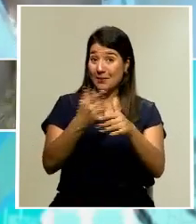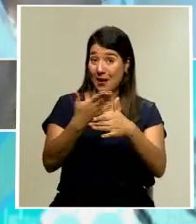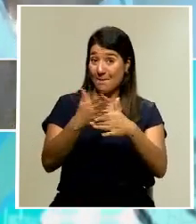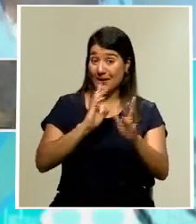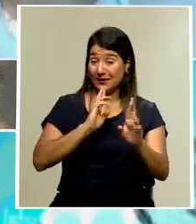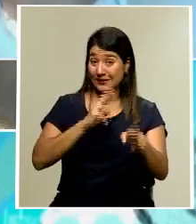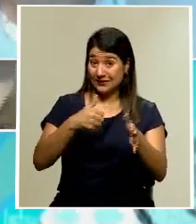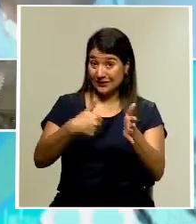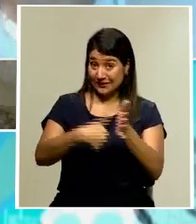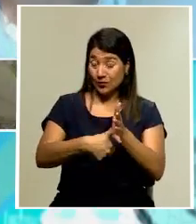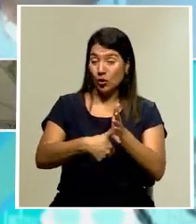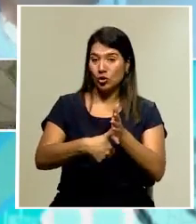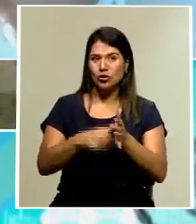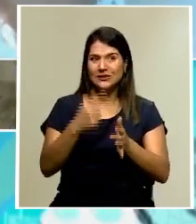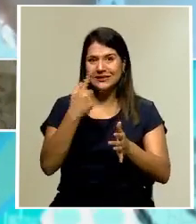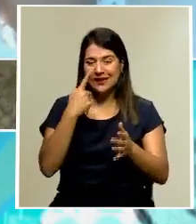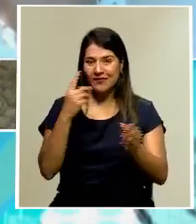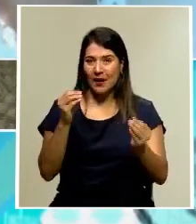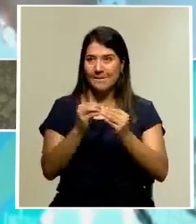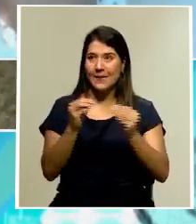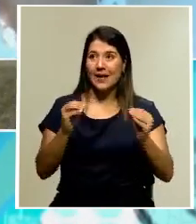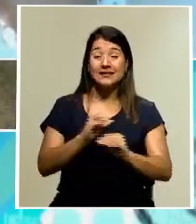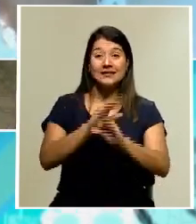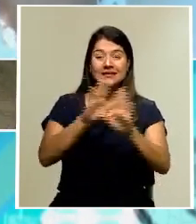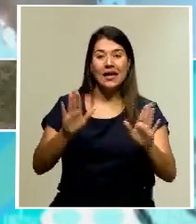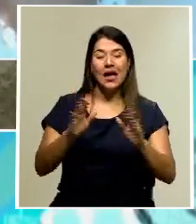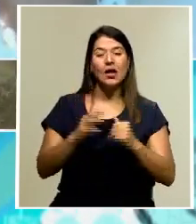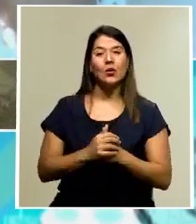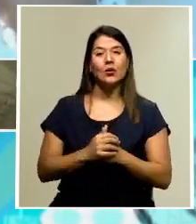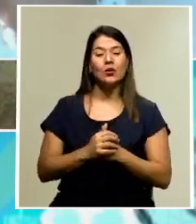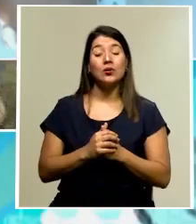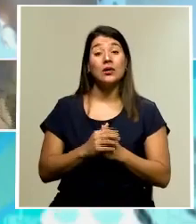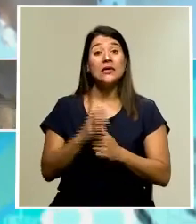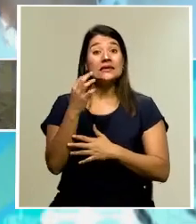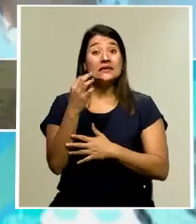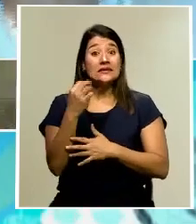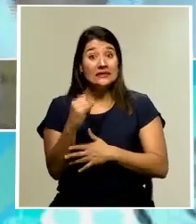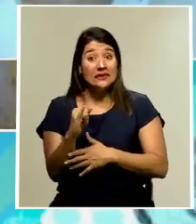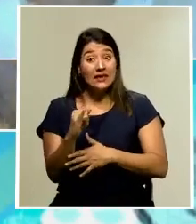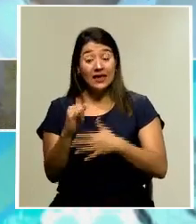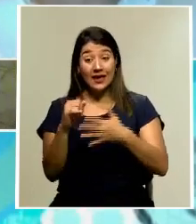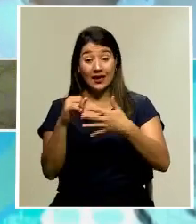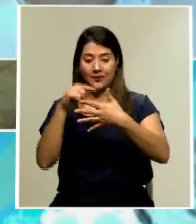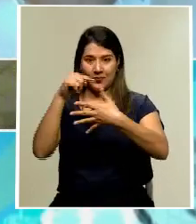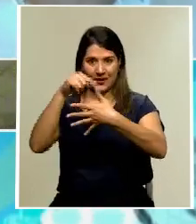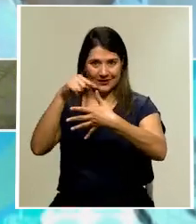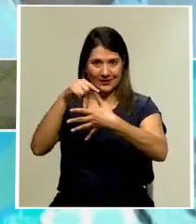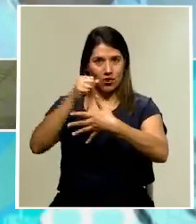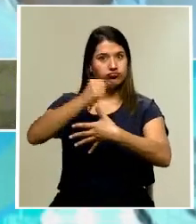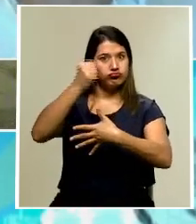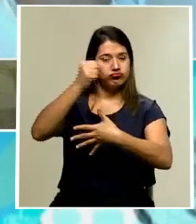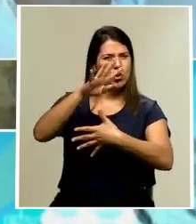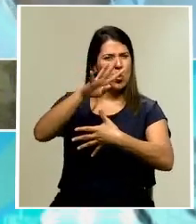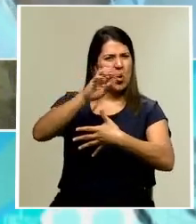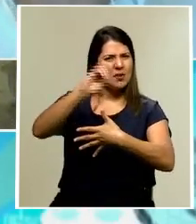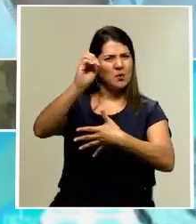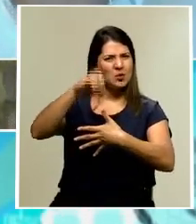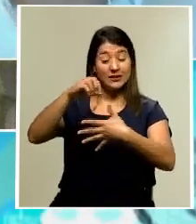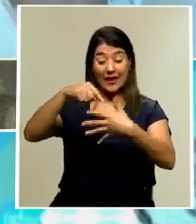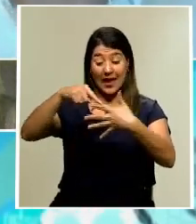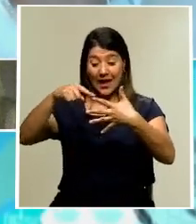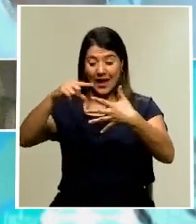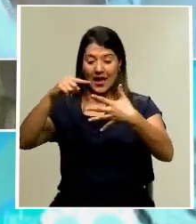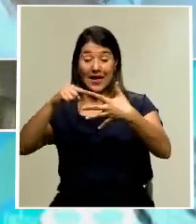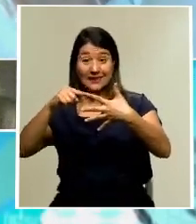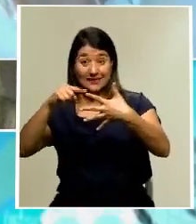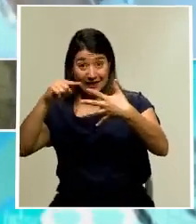y se ve con más claridad mientras avanza el conteo. Si se hubieran sumado los votos de Rolando Araya con